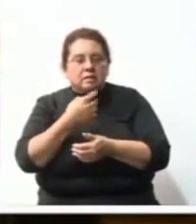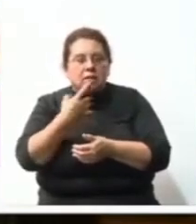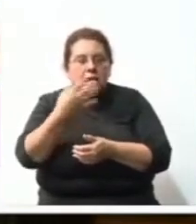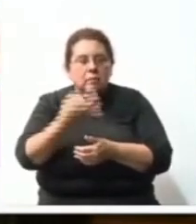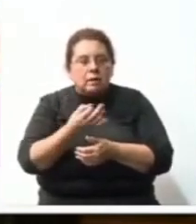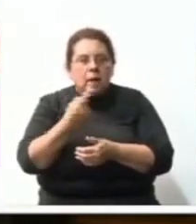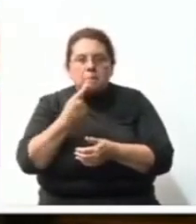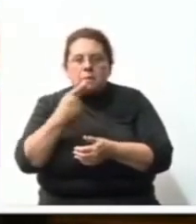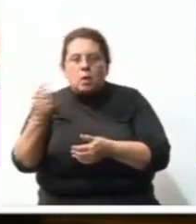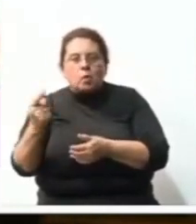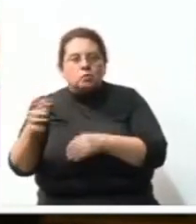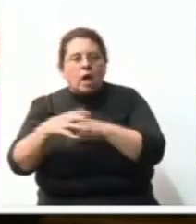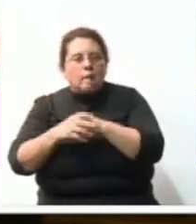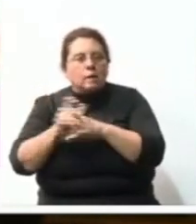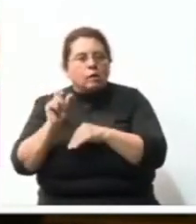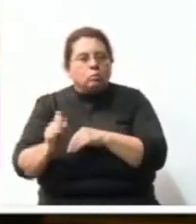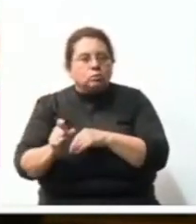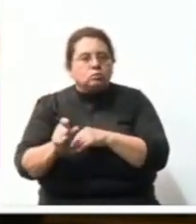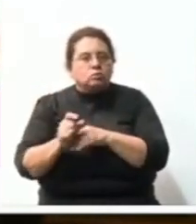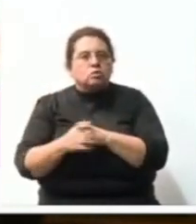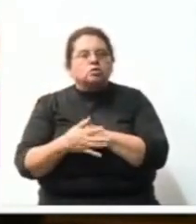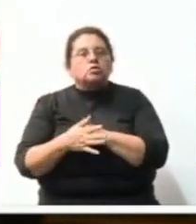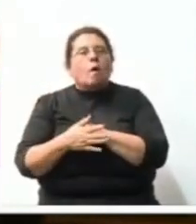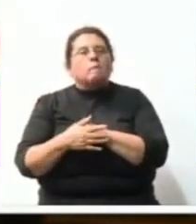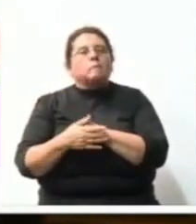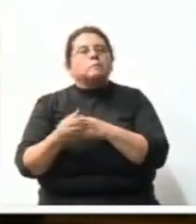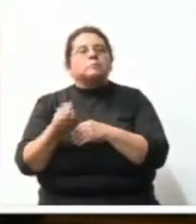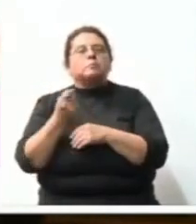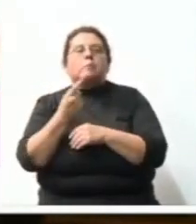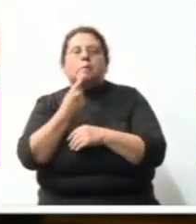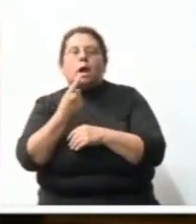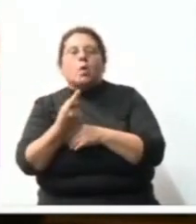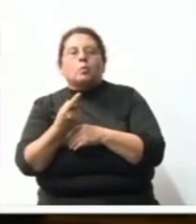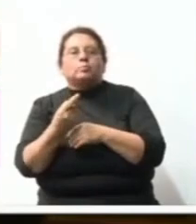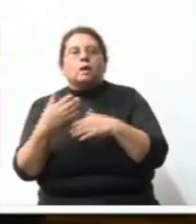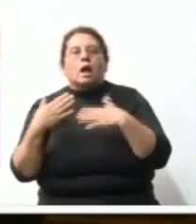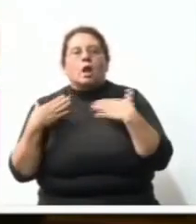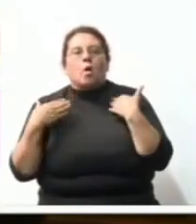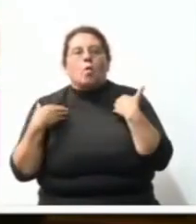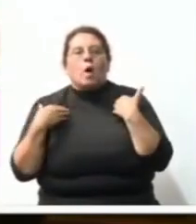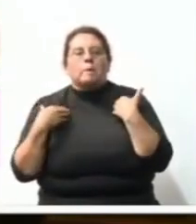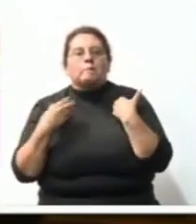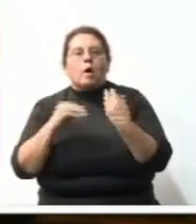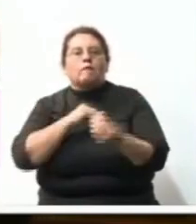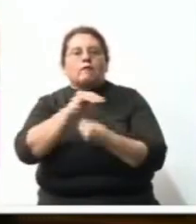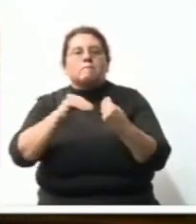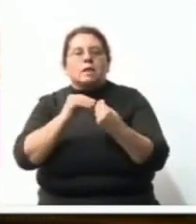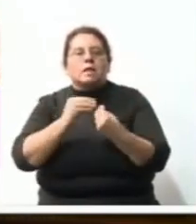Dónde están los cuerpos de nuestros familiares